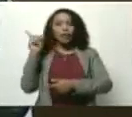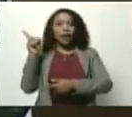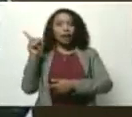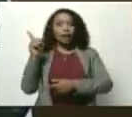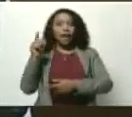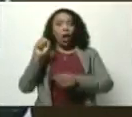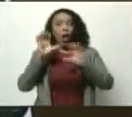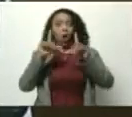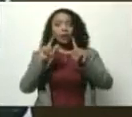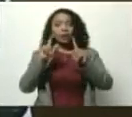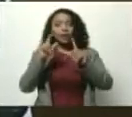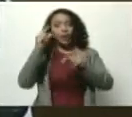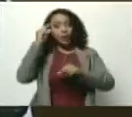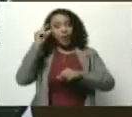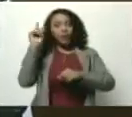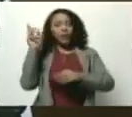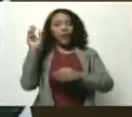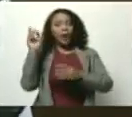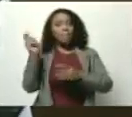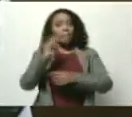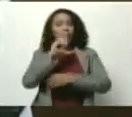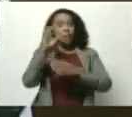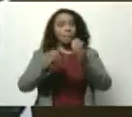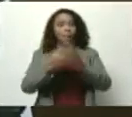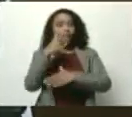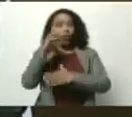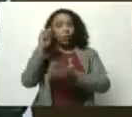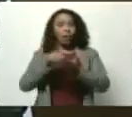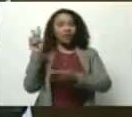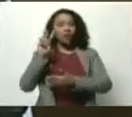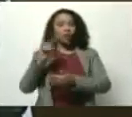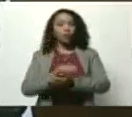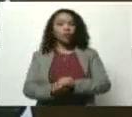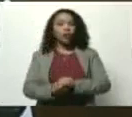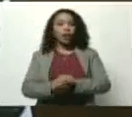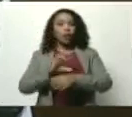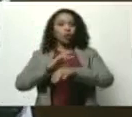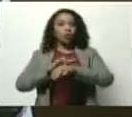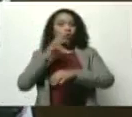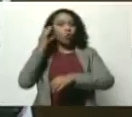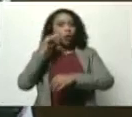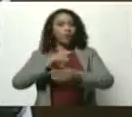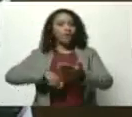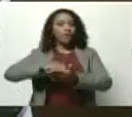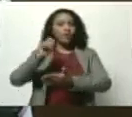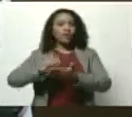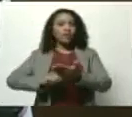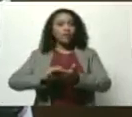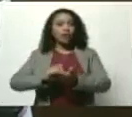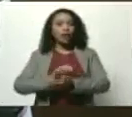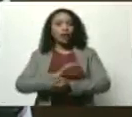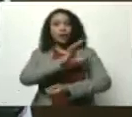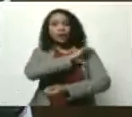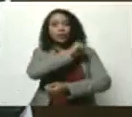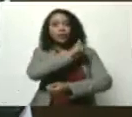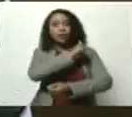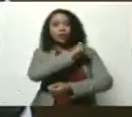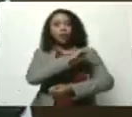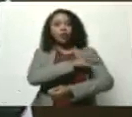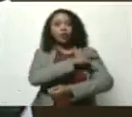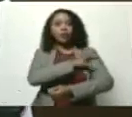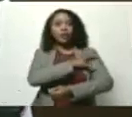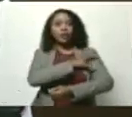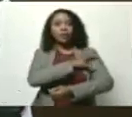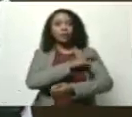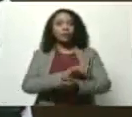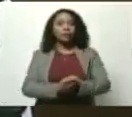los 11 días del mes de mayo de 2022 firma la doctora me las josefinas fonseca rojas rector ha refrendado